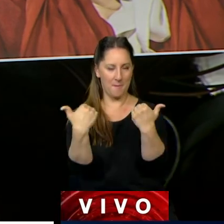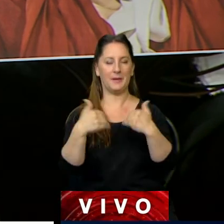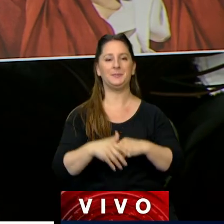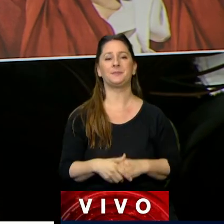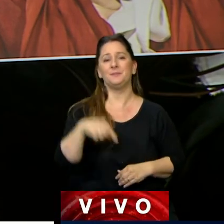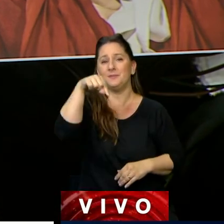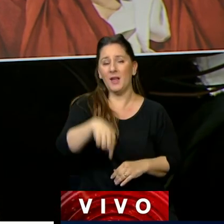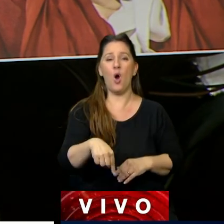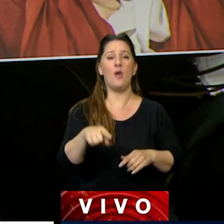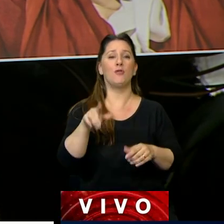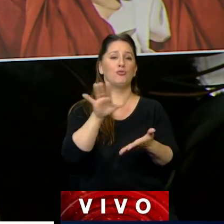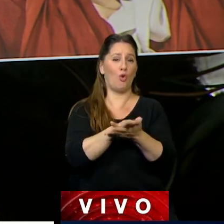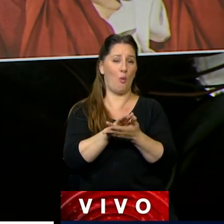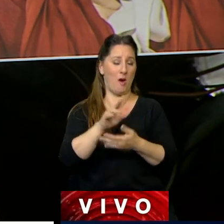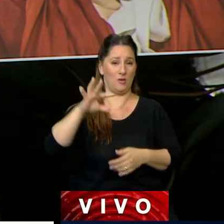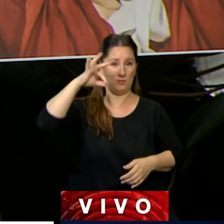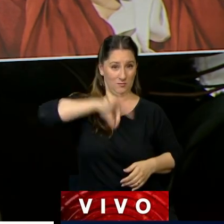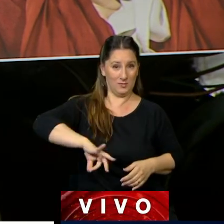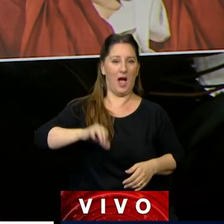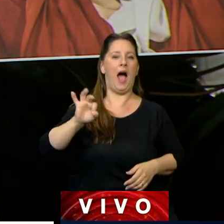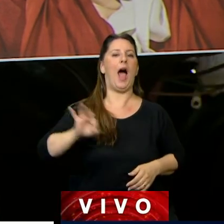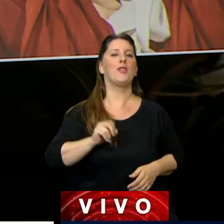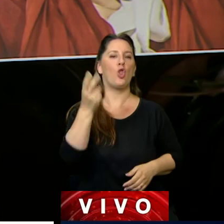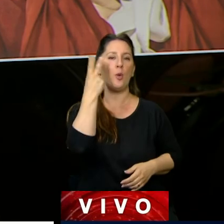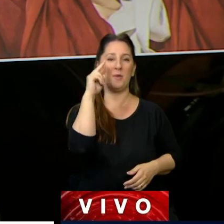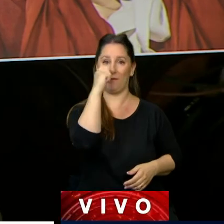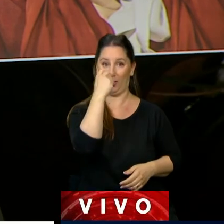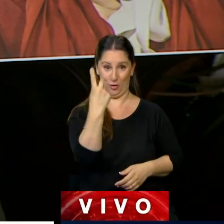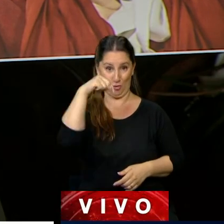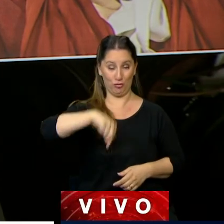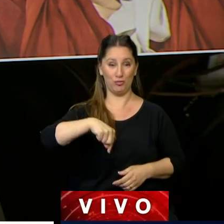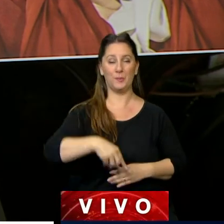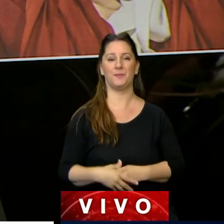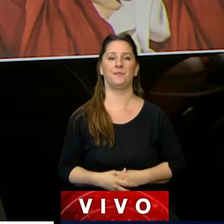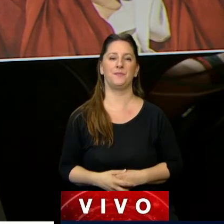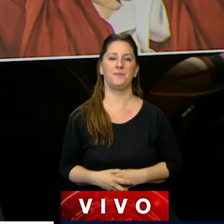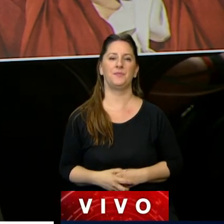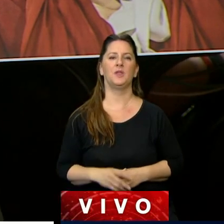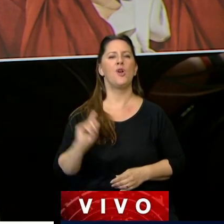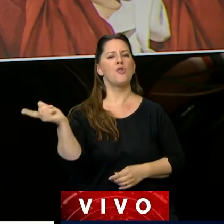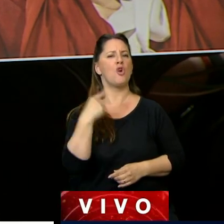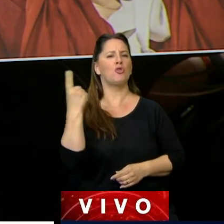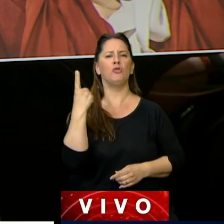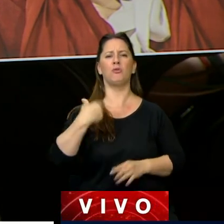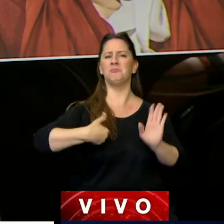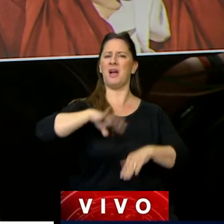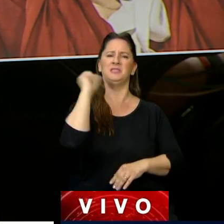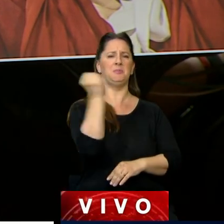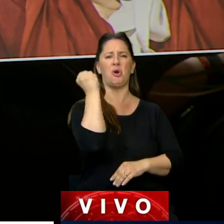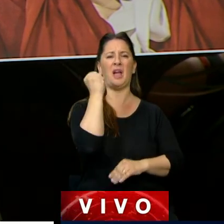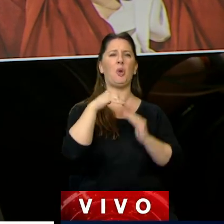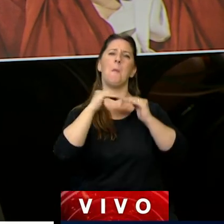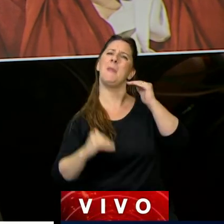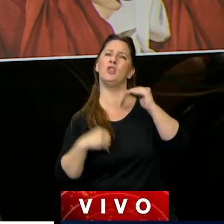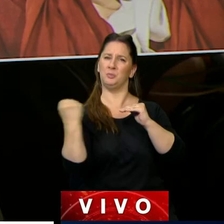que pasó con nuestros ingresos en el año 2022, nosotros no nos consideramos ni más importante que nadie ni